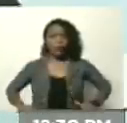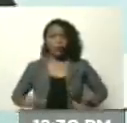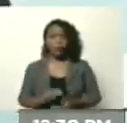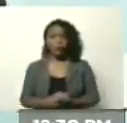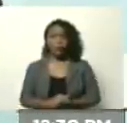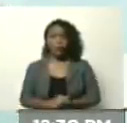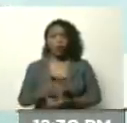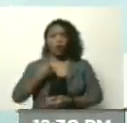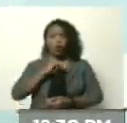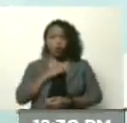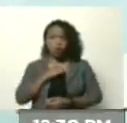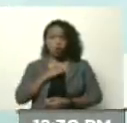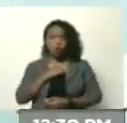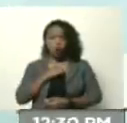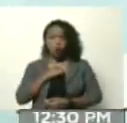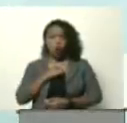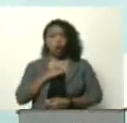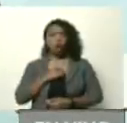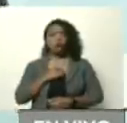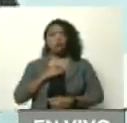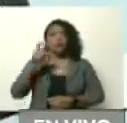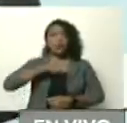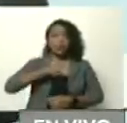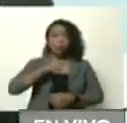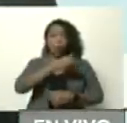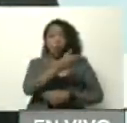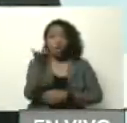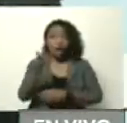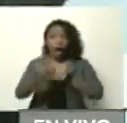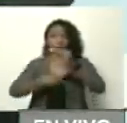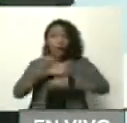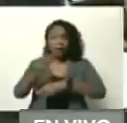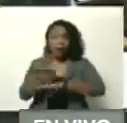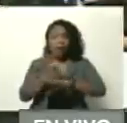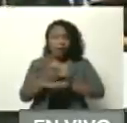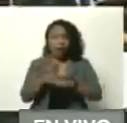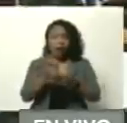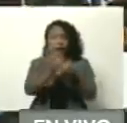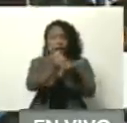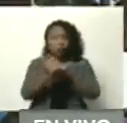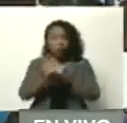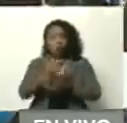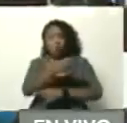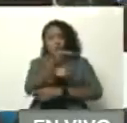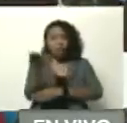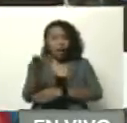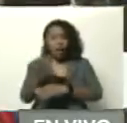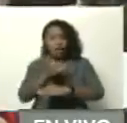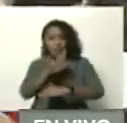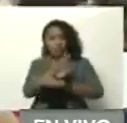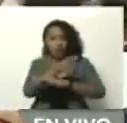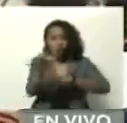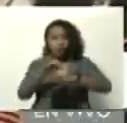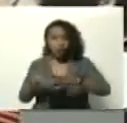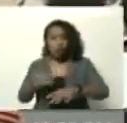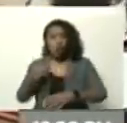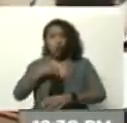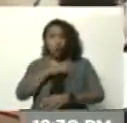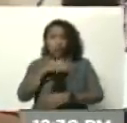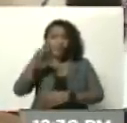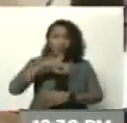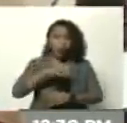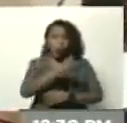contamos con ustedes para hacer gobierno contamos con ustedes para ir a sus municipios contamos con